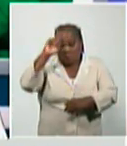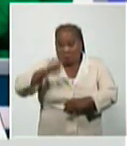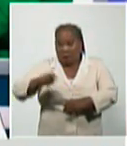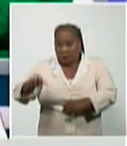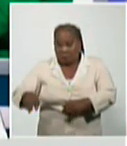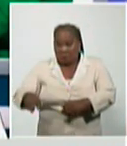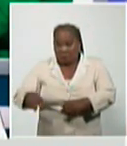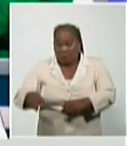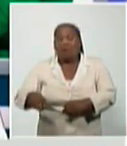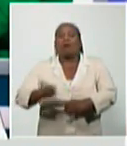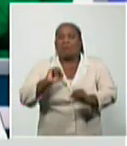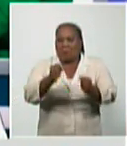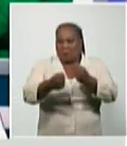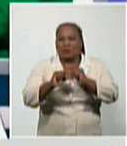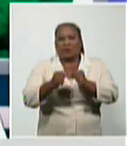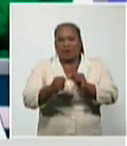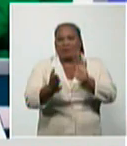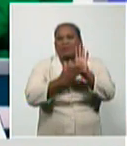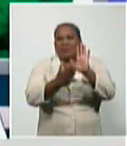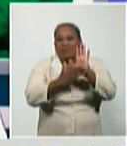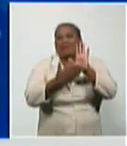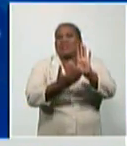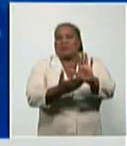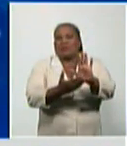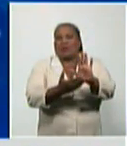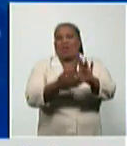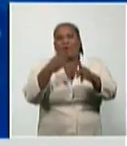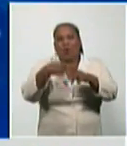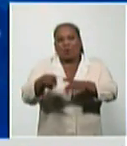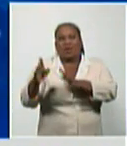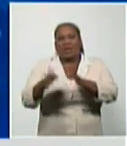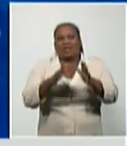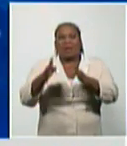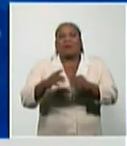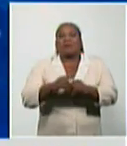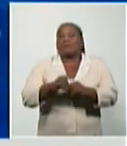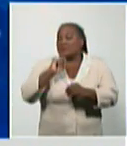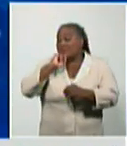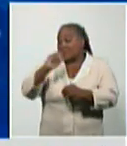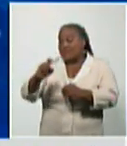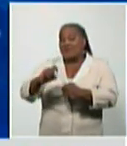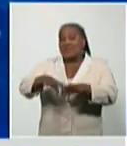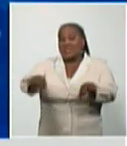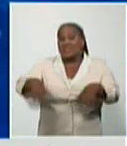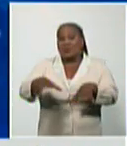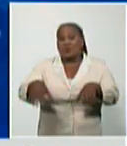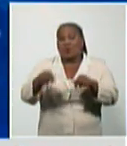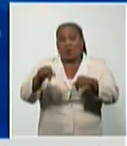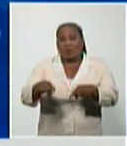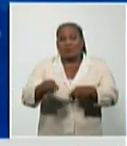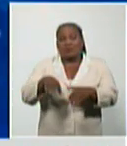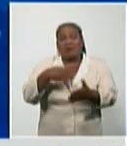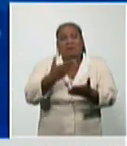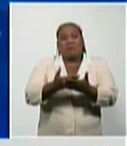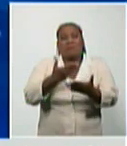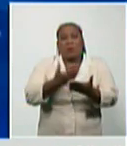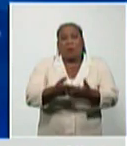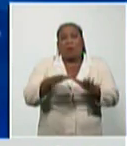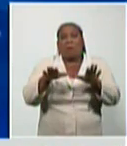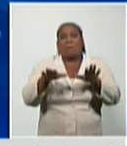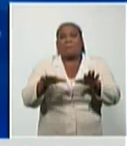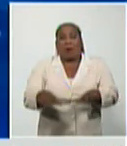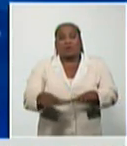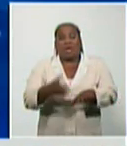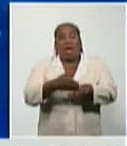como se ha demostrado en otras etapas. Tensa la situación de hoy, doctor. Le propongo hacer una pausa antes de la ronda de